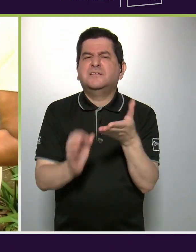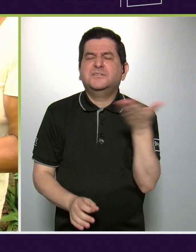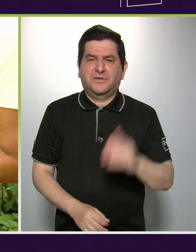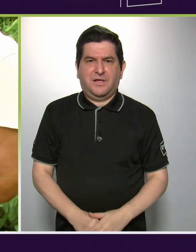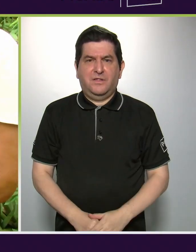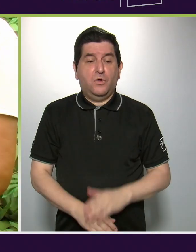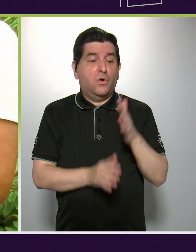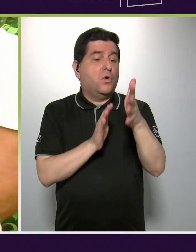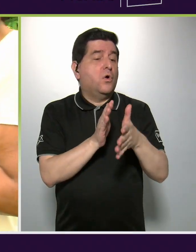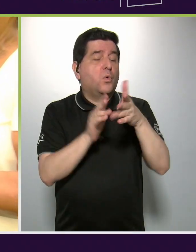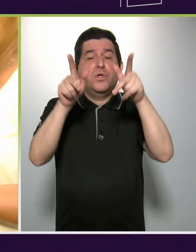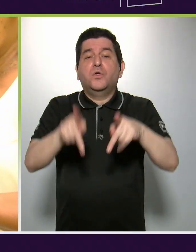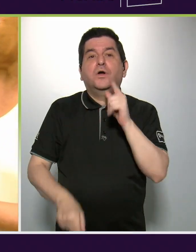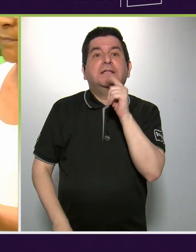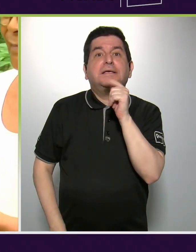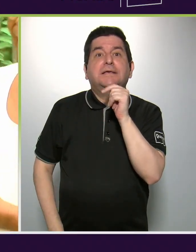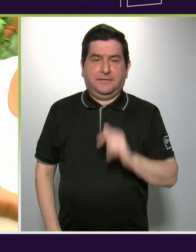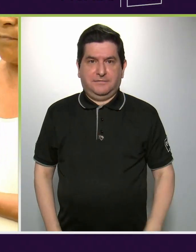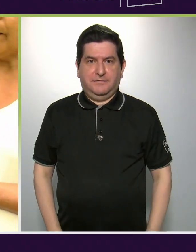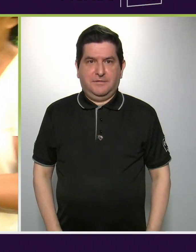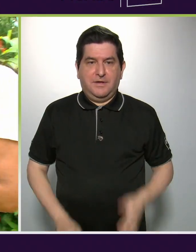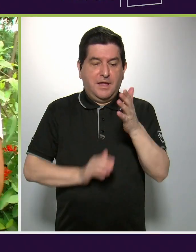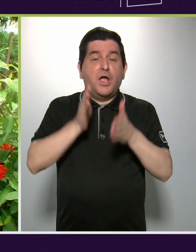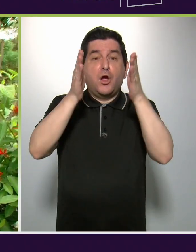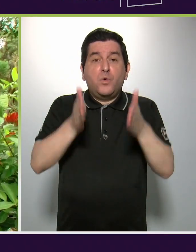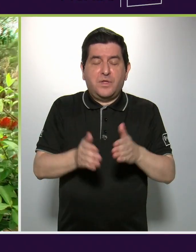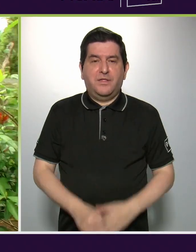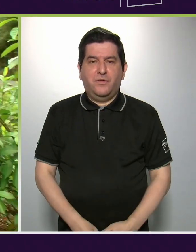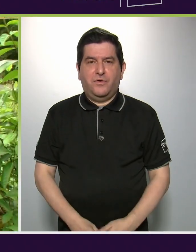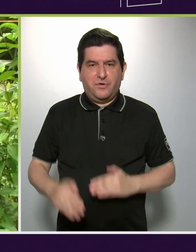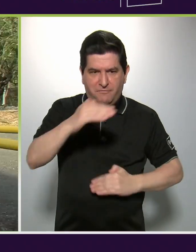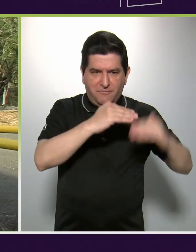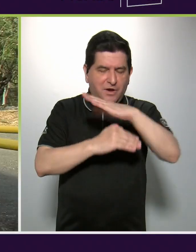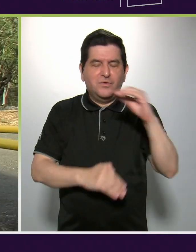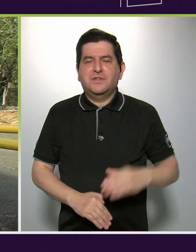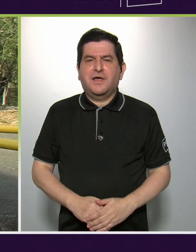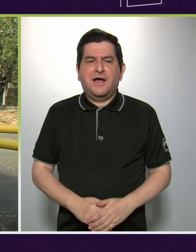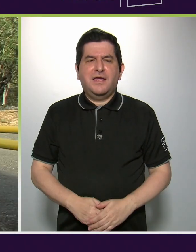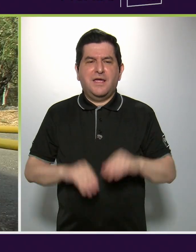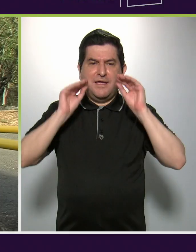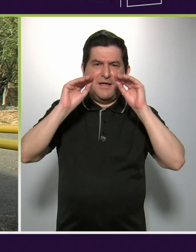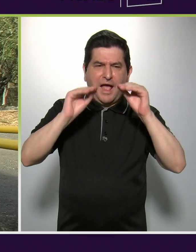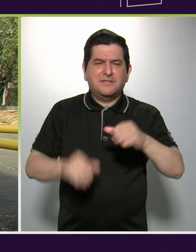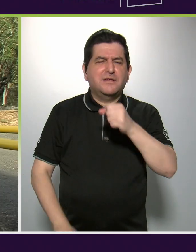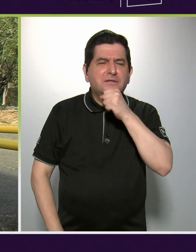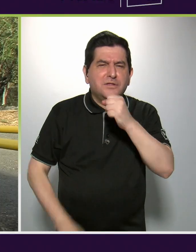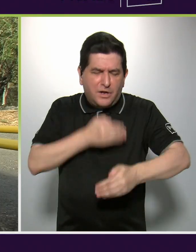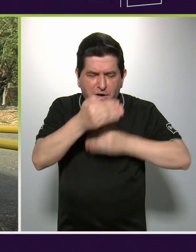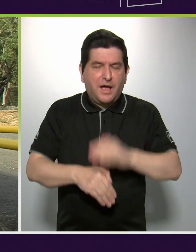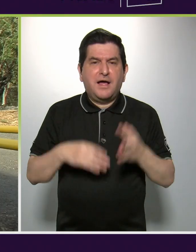con quién va a cuidar a las personas. El tema de los cuidadores. Desde la facultad y la cátedra de envejecimiento se han hecho esfuerzos también